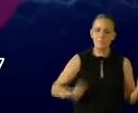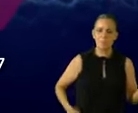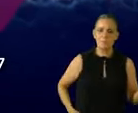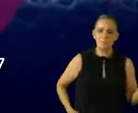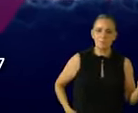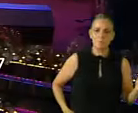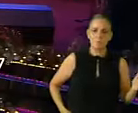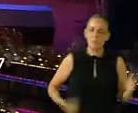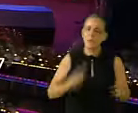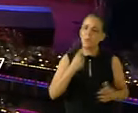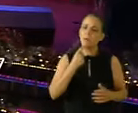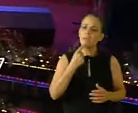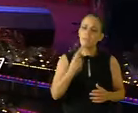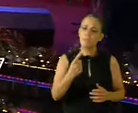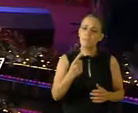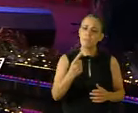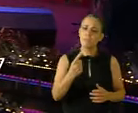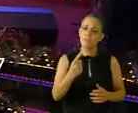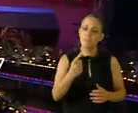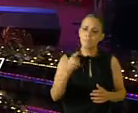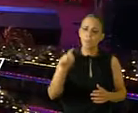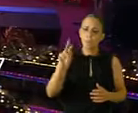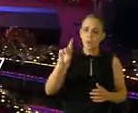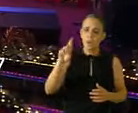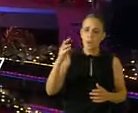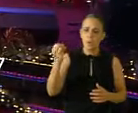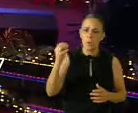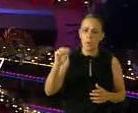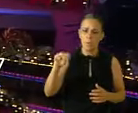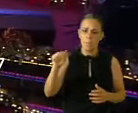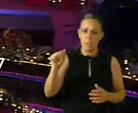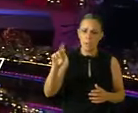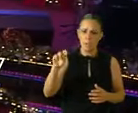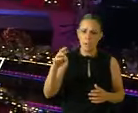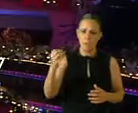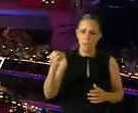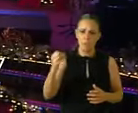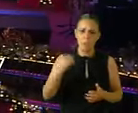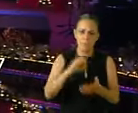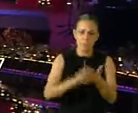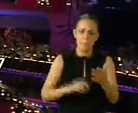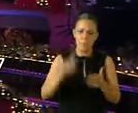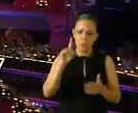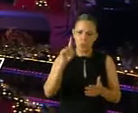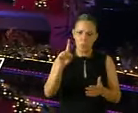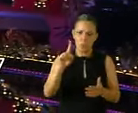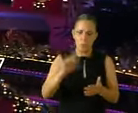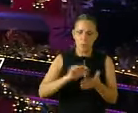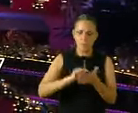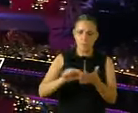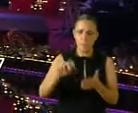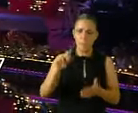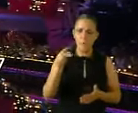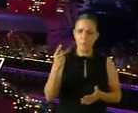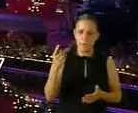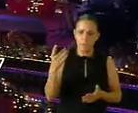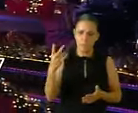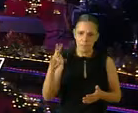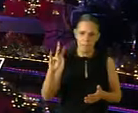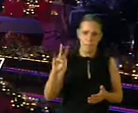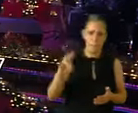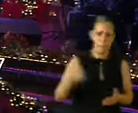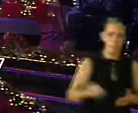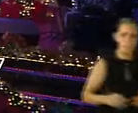que dice Romanos capítulo 1, verso 17, para la gloria de Dios Padre, Hijo